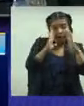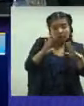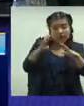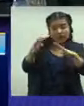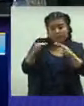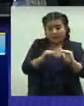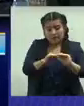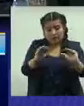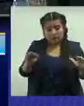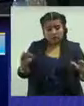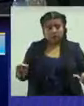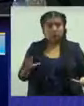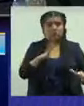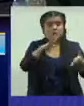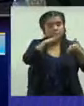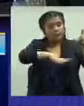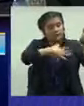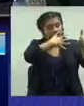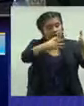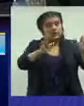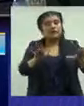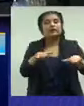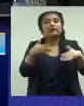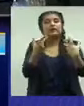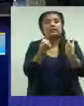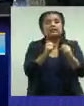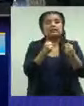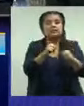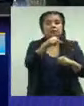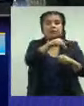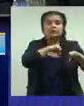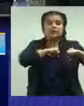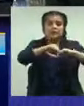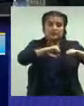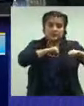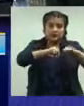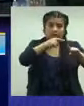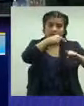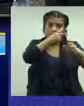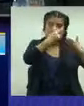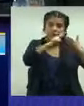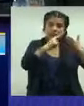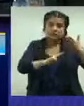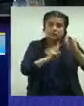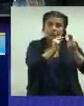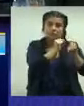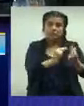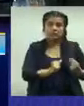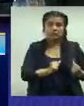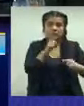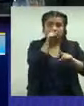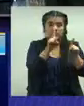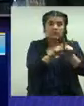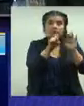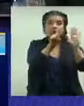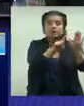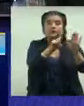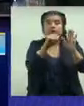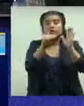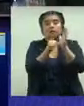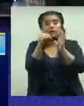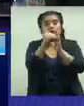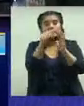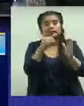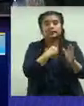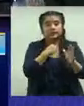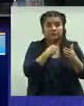la planificación del qué se va a hacer con esta actividad, con este recurso. De igual forma, con los 600 millones que tenemos